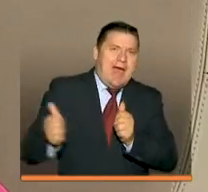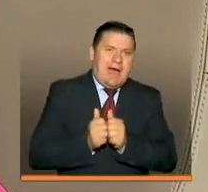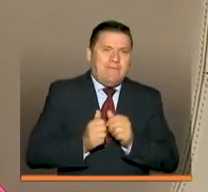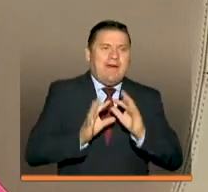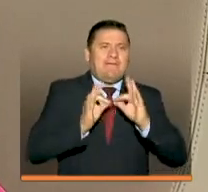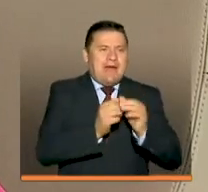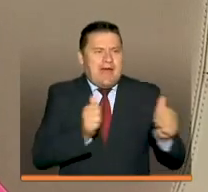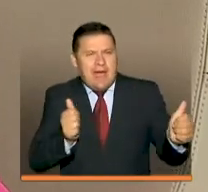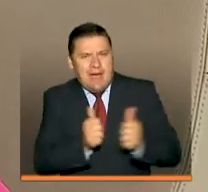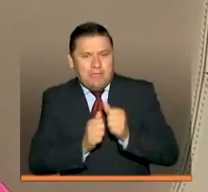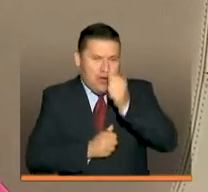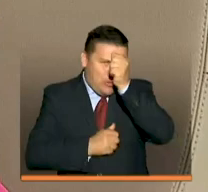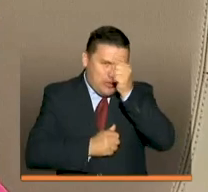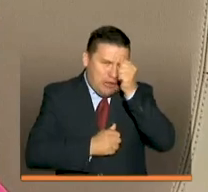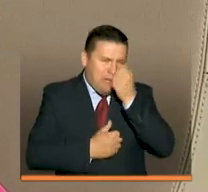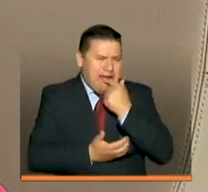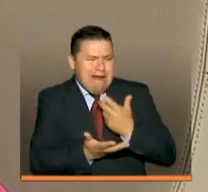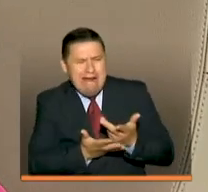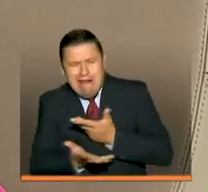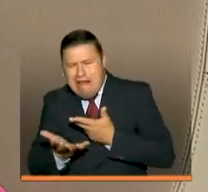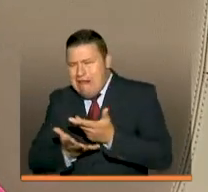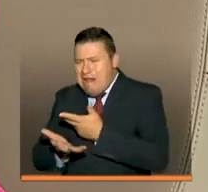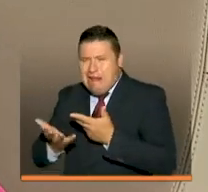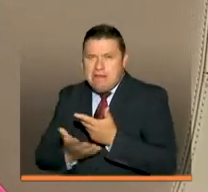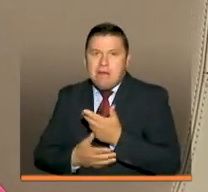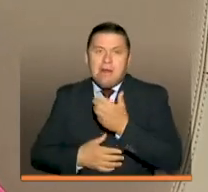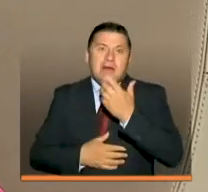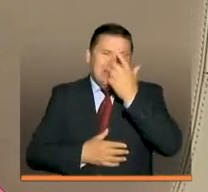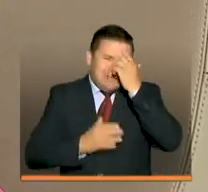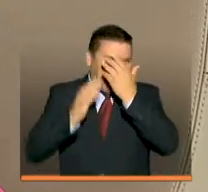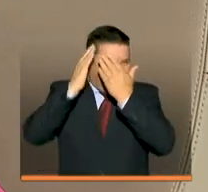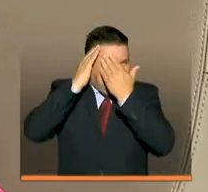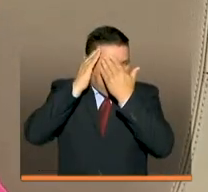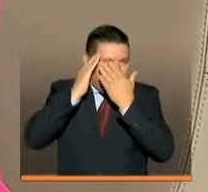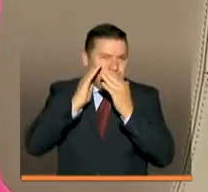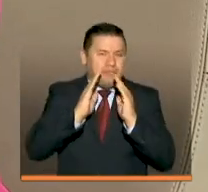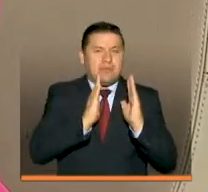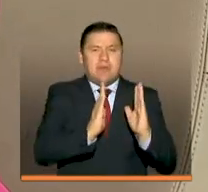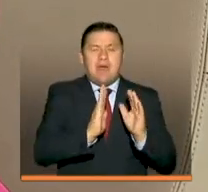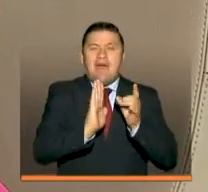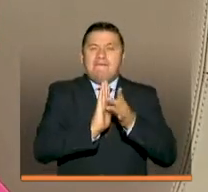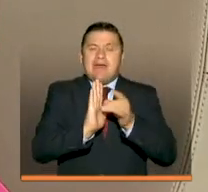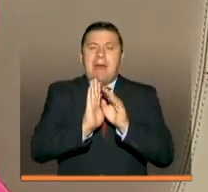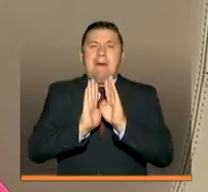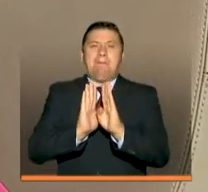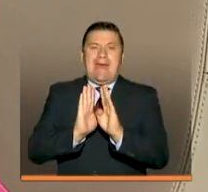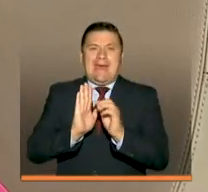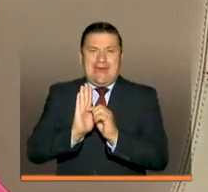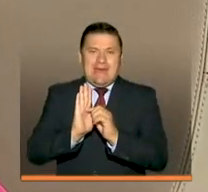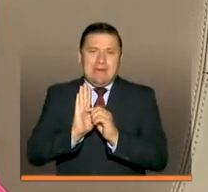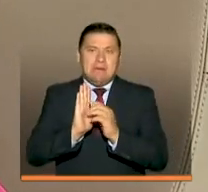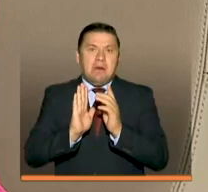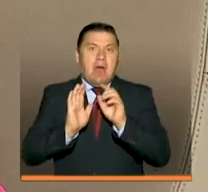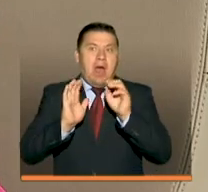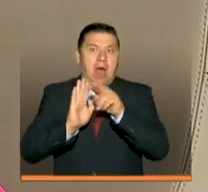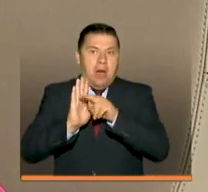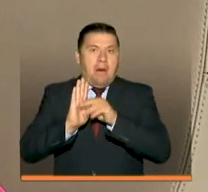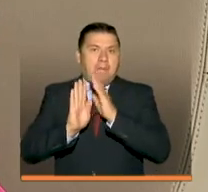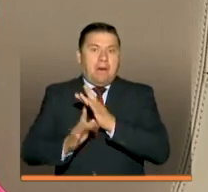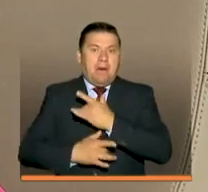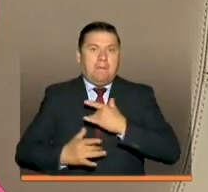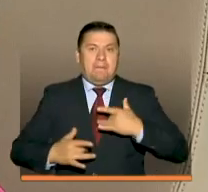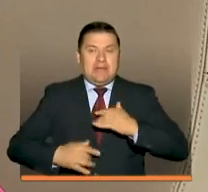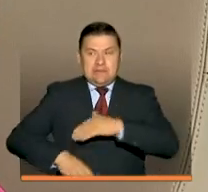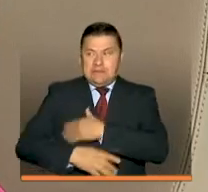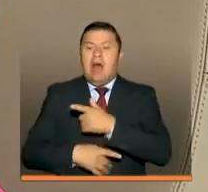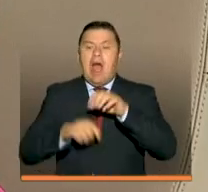que nos apoyaron este domingo, porque se presentaron, presidente, las pruebas SABER de calendario B, se pudieron dar con todos los protocolos aprobados por el